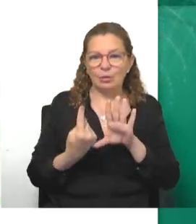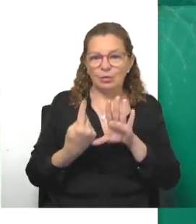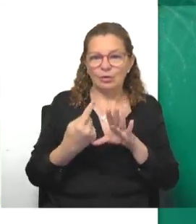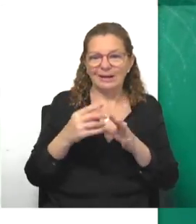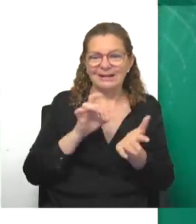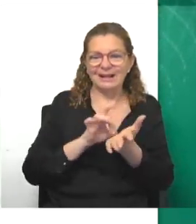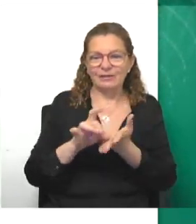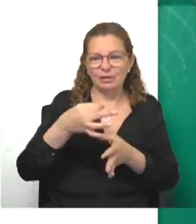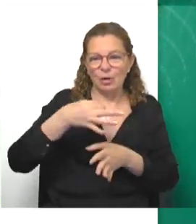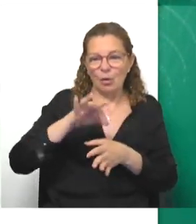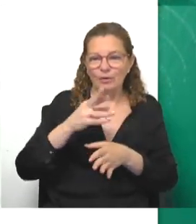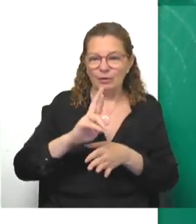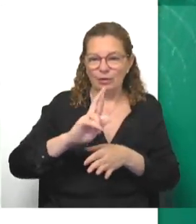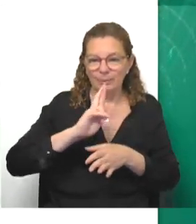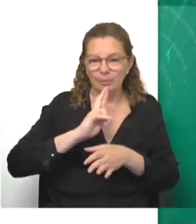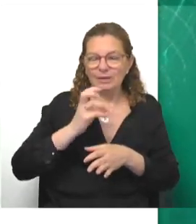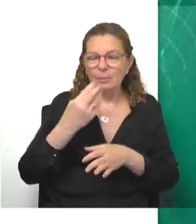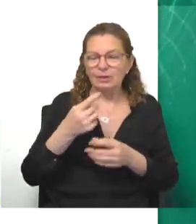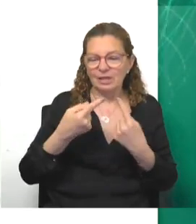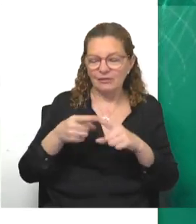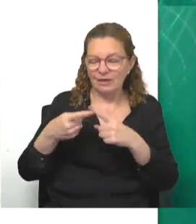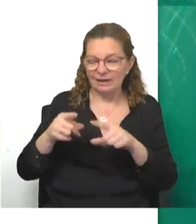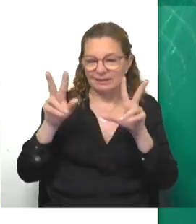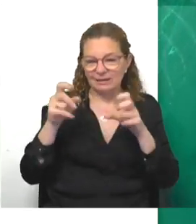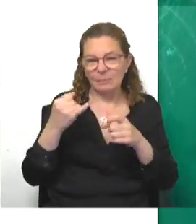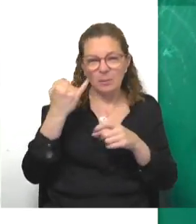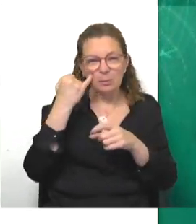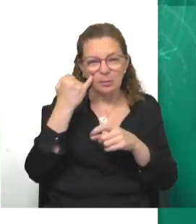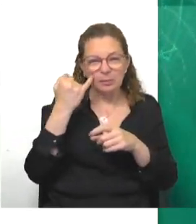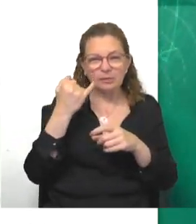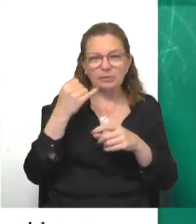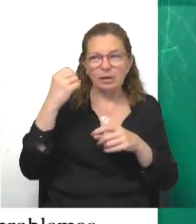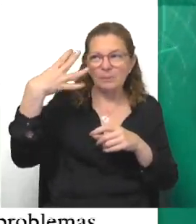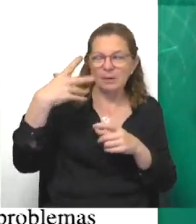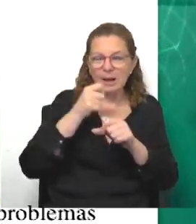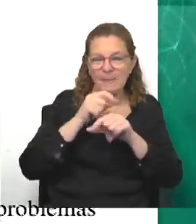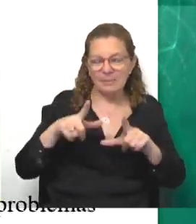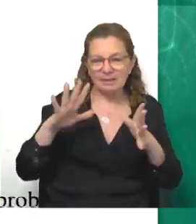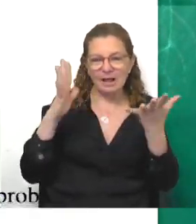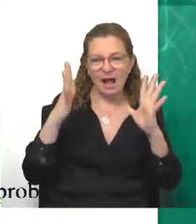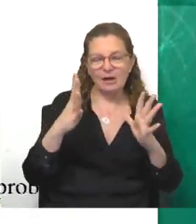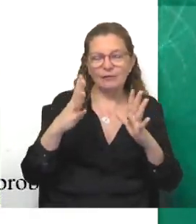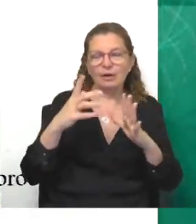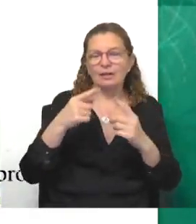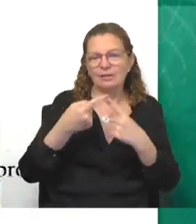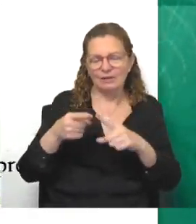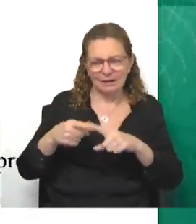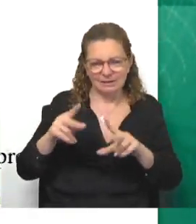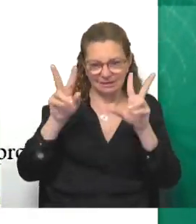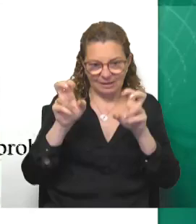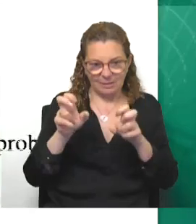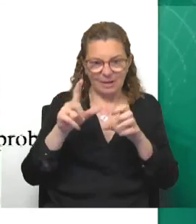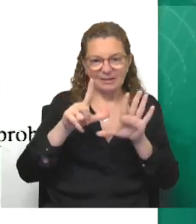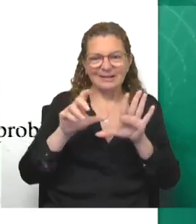servicio único de respuesta por temas diversos como acoso sexual limpieza alumbrado arbolado barométrica entre otras el